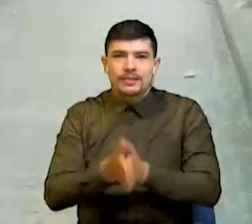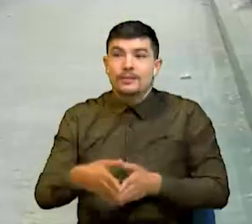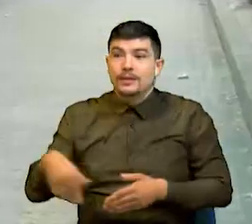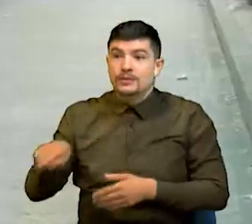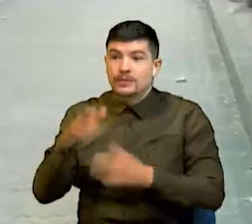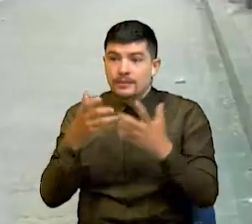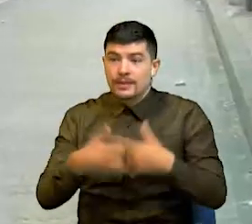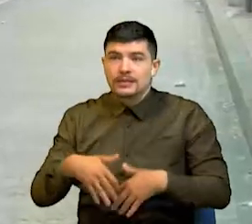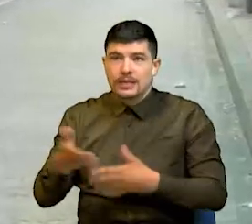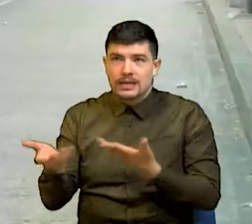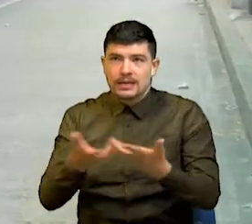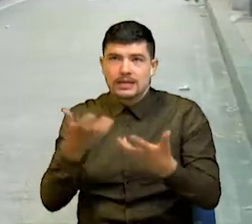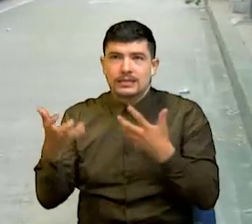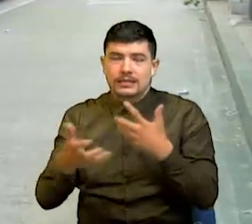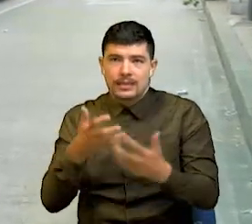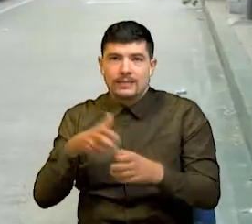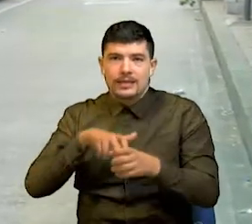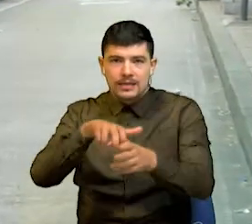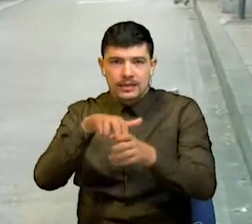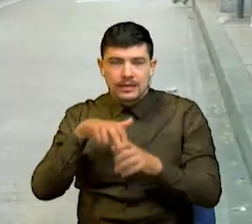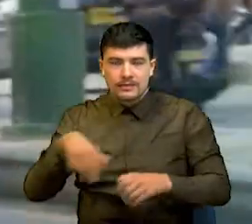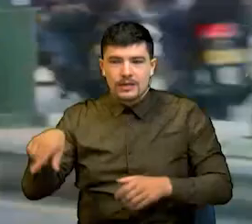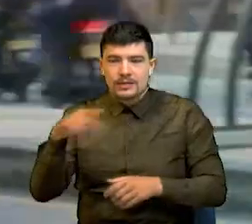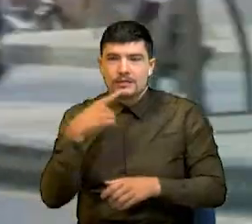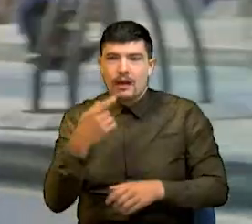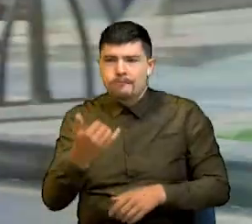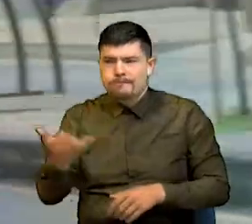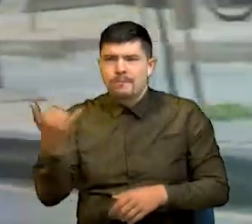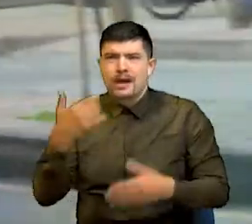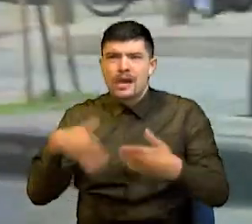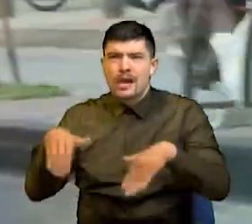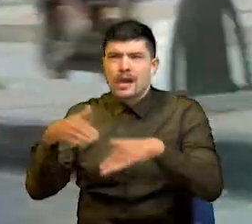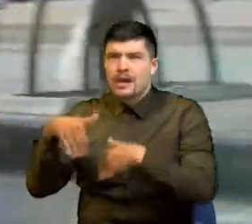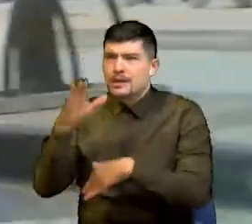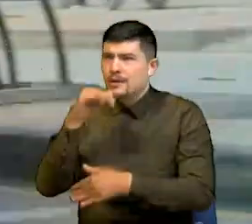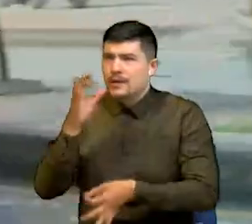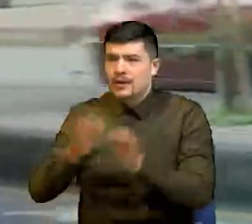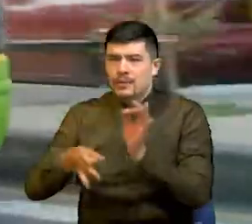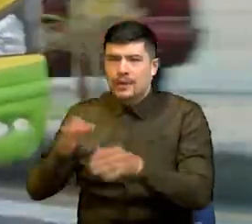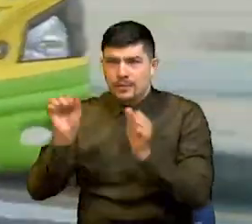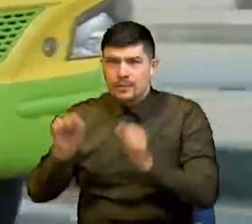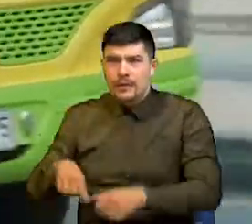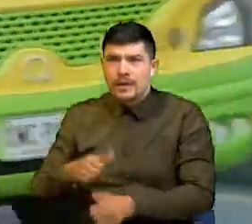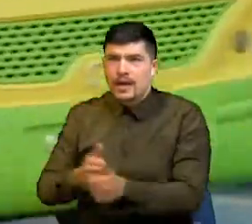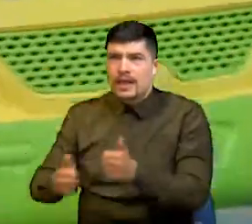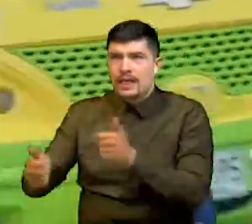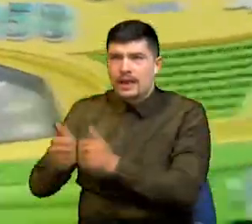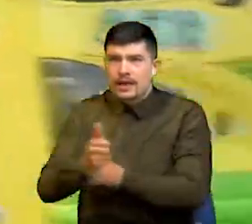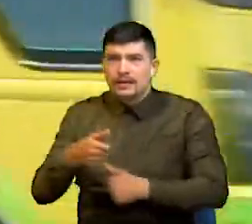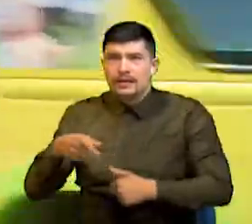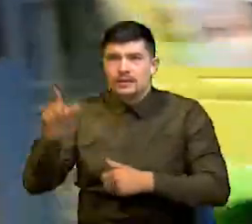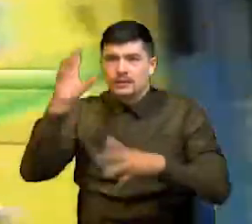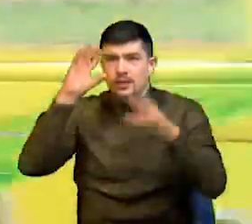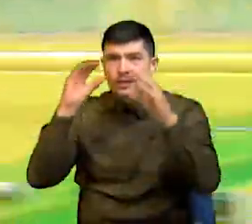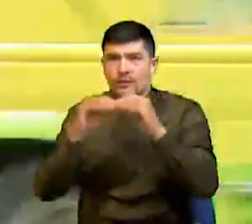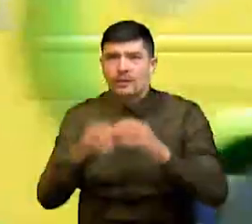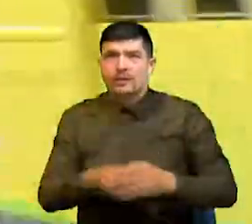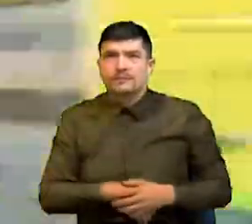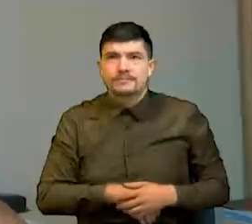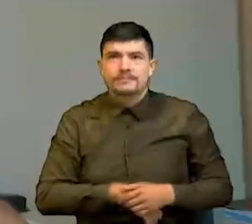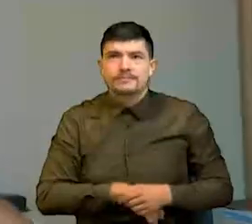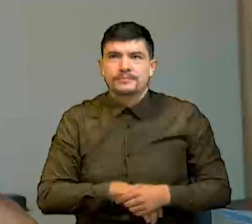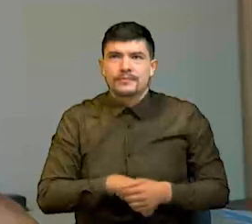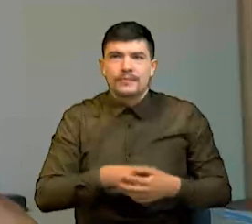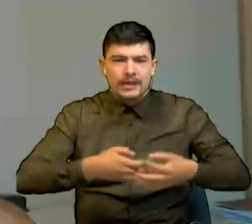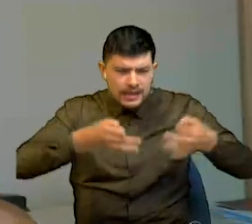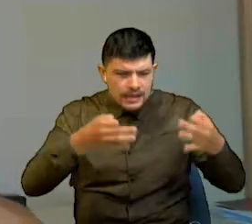operadores del sistema de transporte masivo existen muchos vacíos jurídicos para seguir adelante con este convenio no era absolutamente